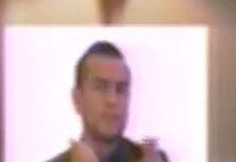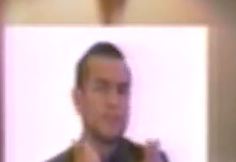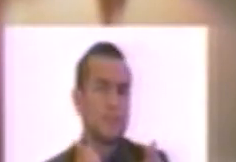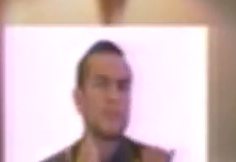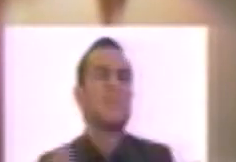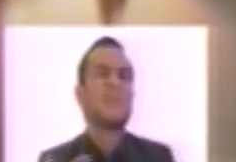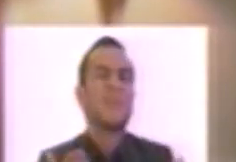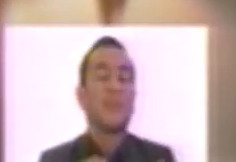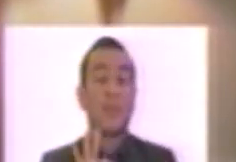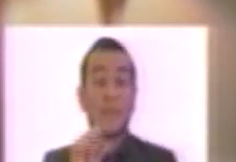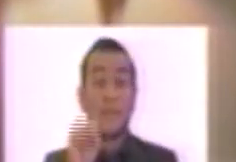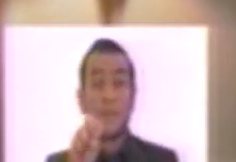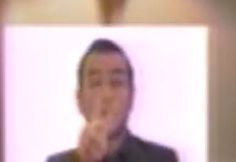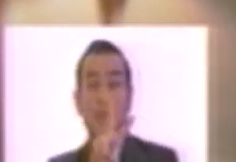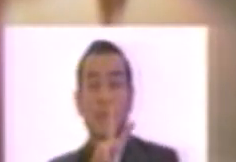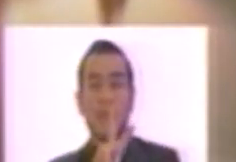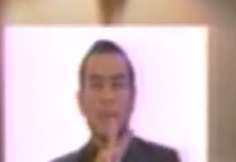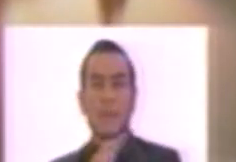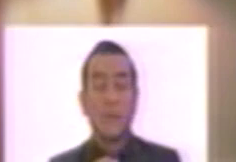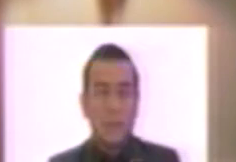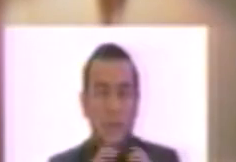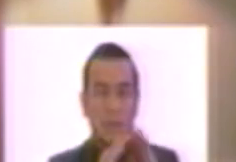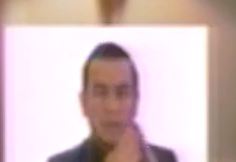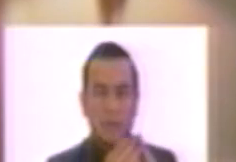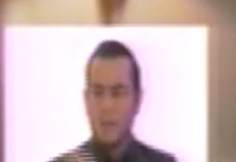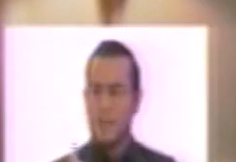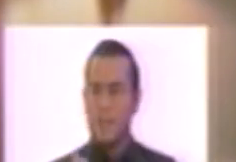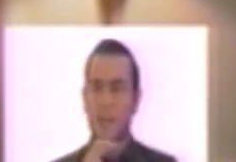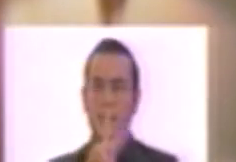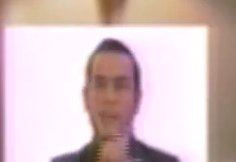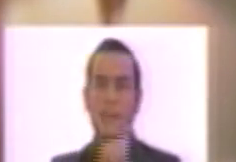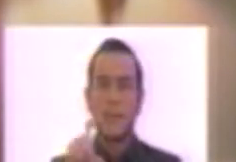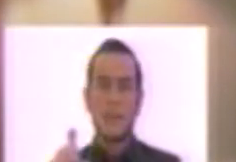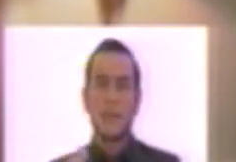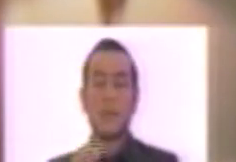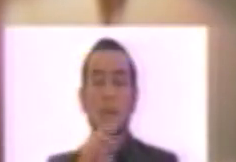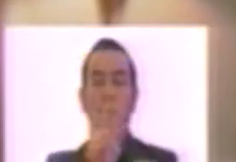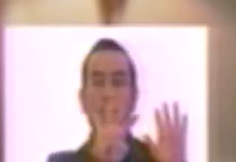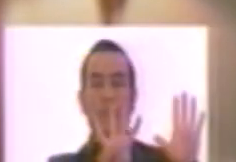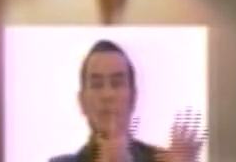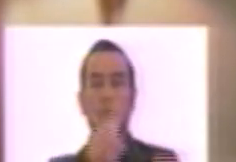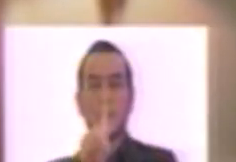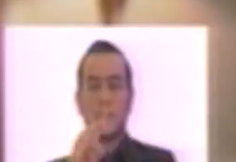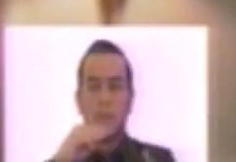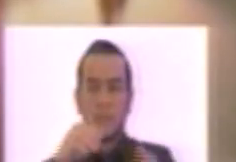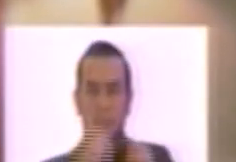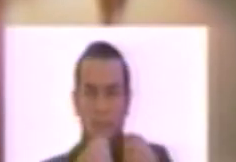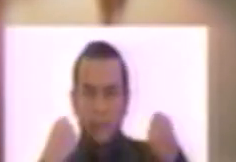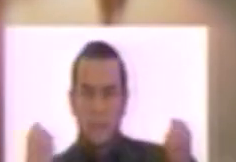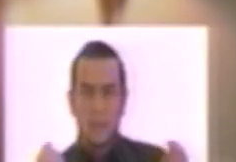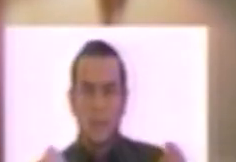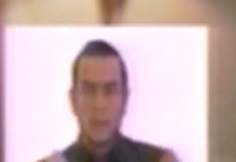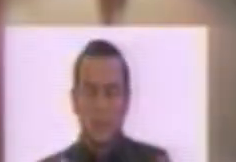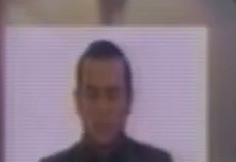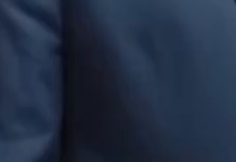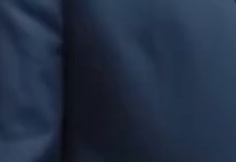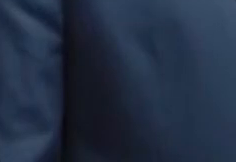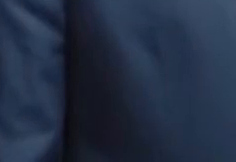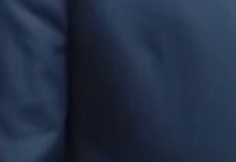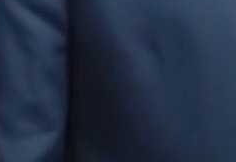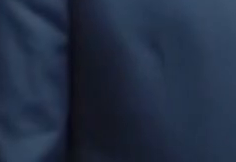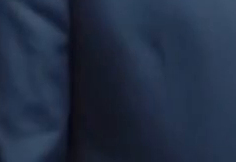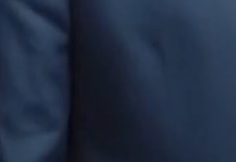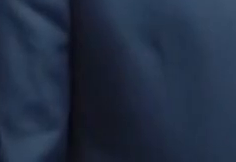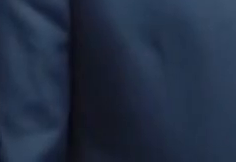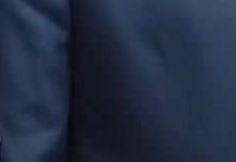Territorial. Hace una semana les pedimos el financiamiento de 91 millones para invertir en seguridad. Al día siguiente, nuestro ministro de Hacienda fue